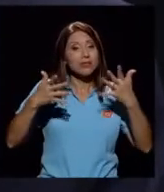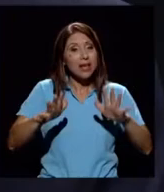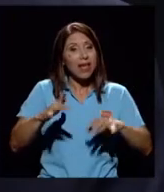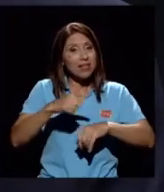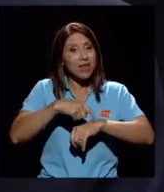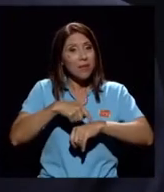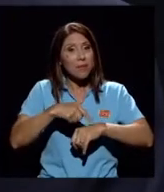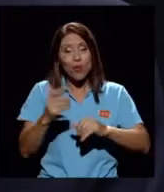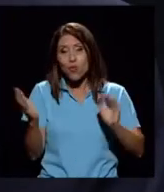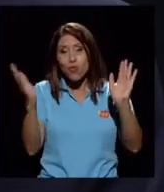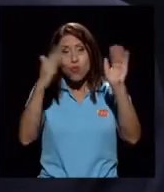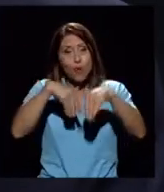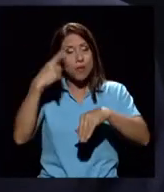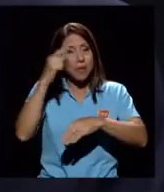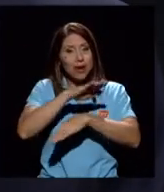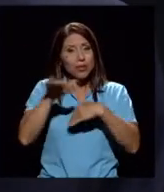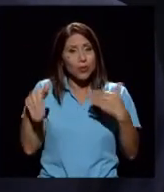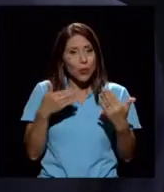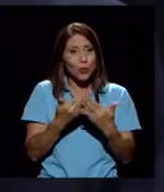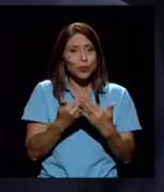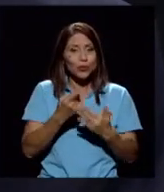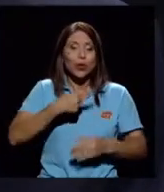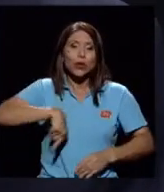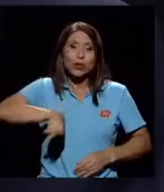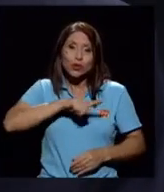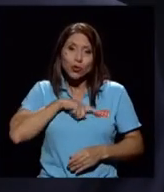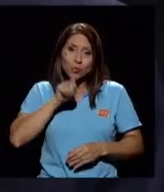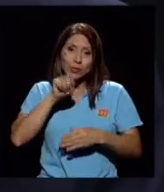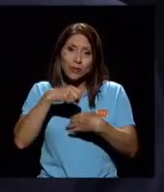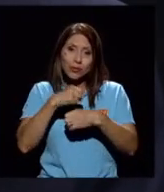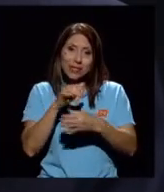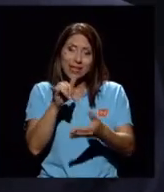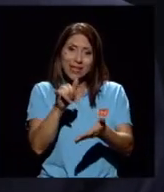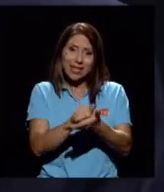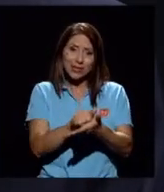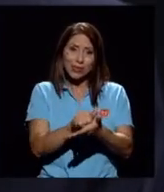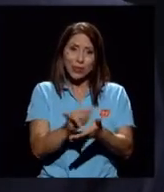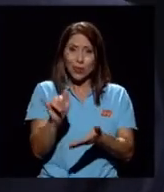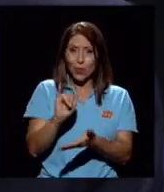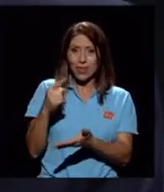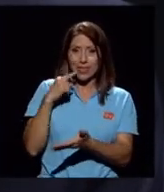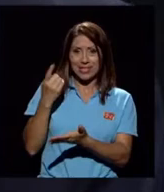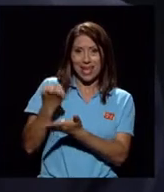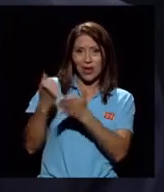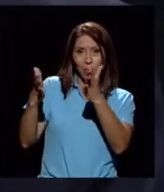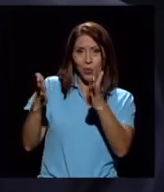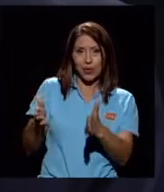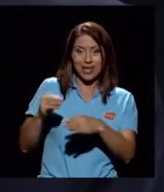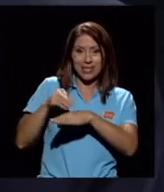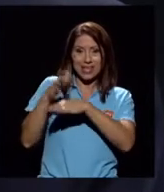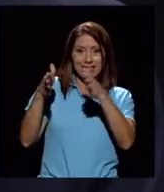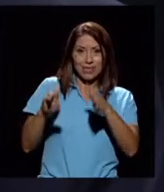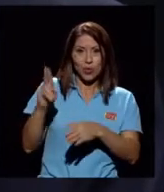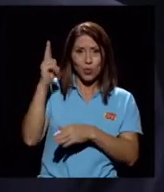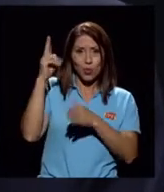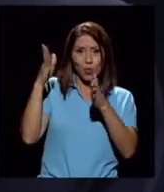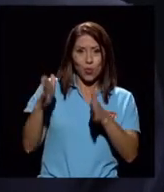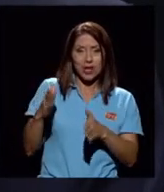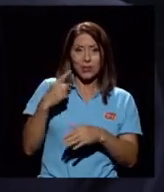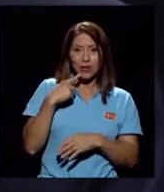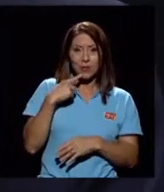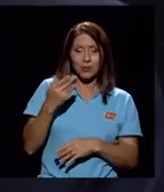no está disponible para todos y eso lo vamos a tener que hacer como decía este economista y asesor uruguayo que he mencionado